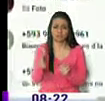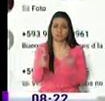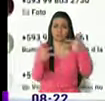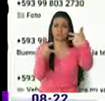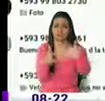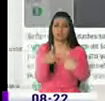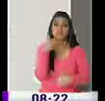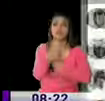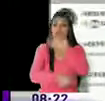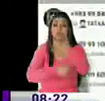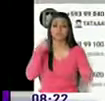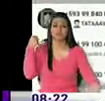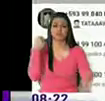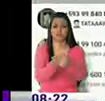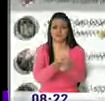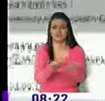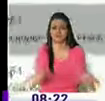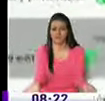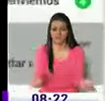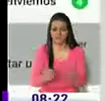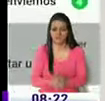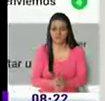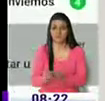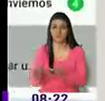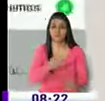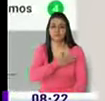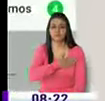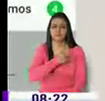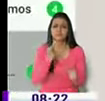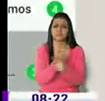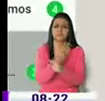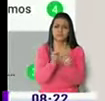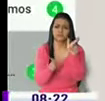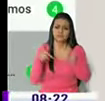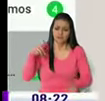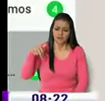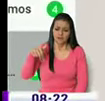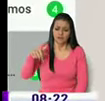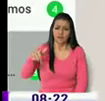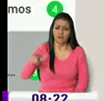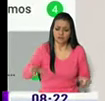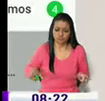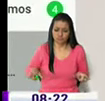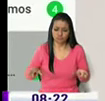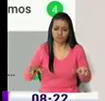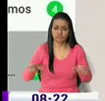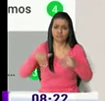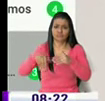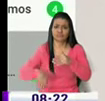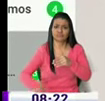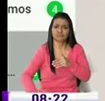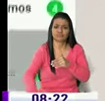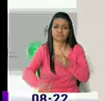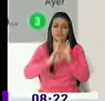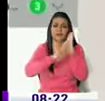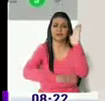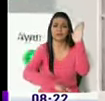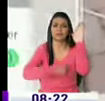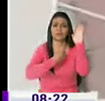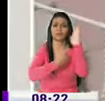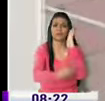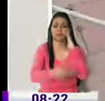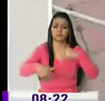luego los accidentes de tránsito. Por favor, peligro para el peatón. Miren cómo está el trabajo de soterramiento en la República de Salvador y Moscú